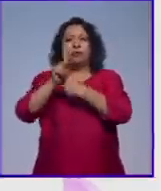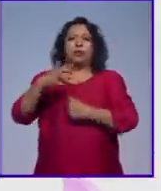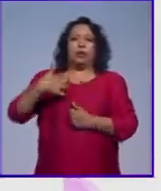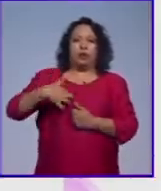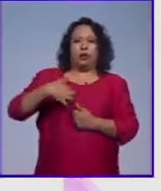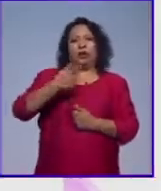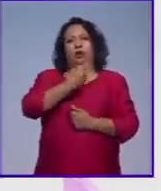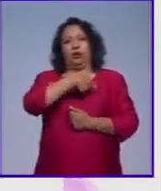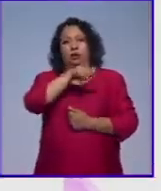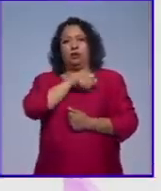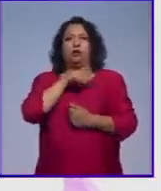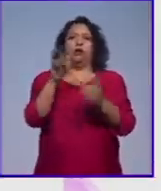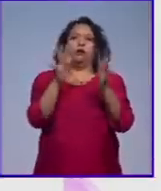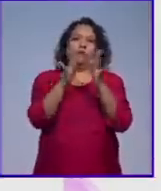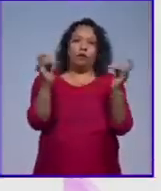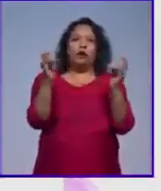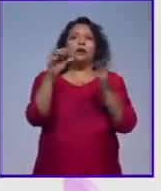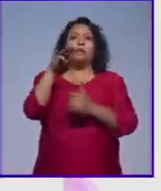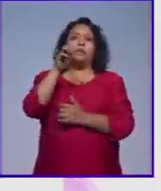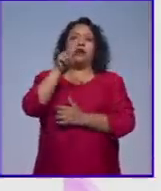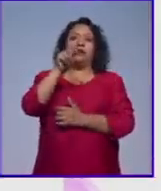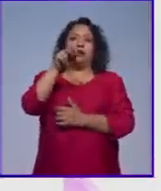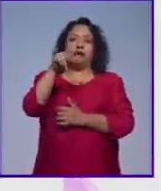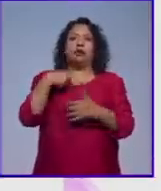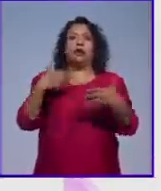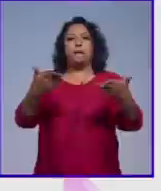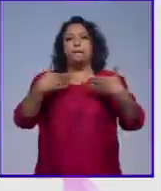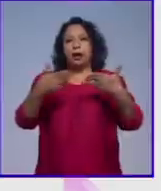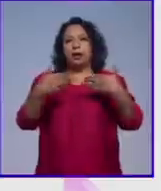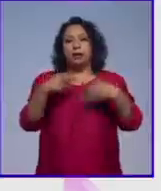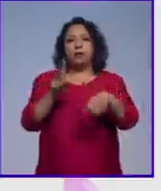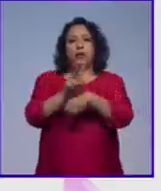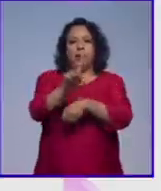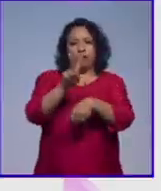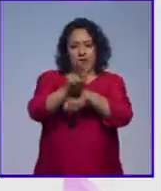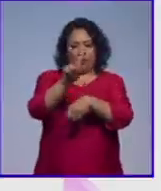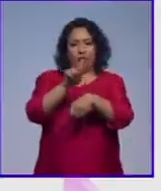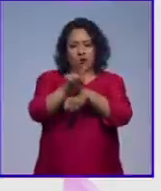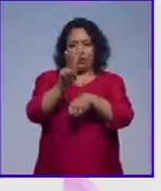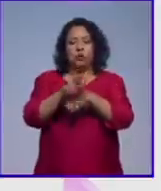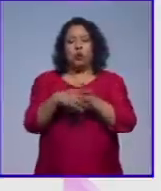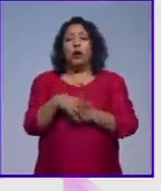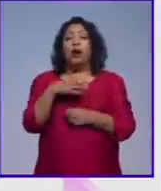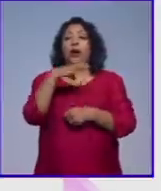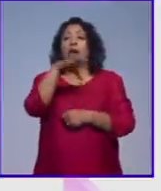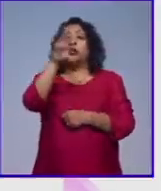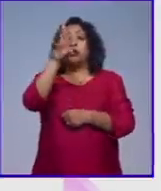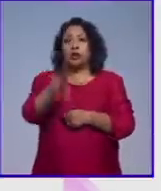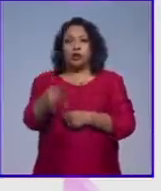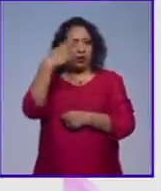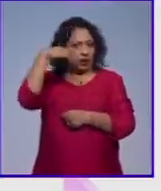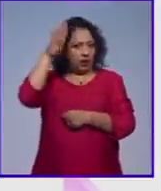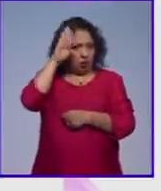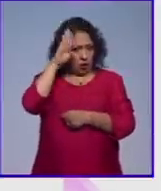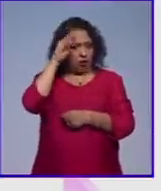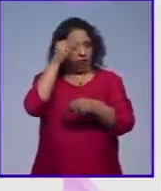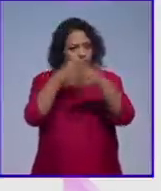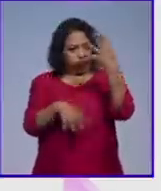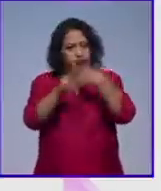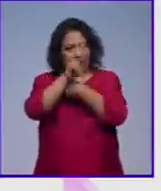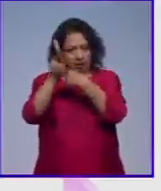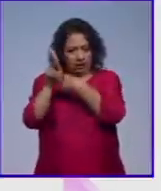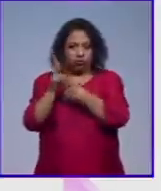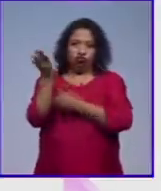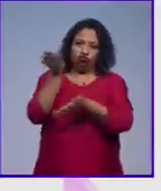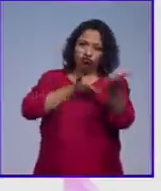Argentina, España, Francia, Martinica, Panamá, Venezuela, Costa Rica y Cuba. Ellos pues vienen